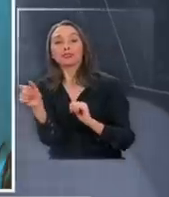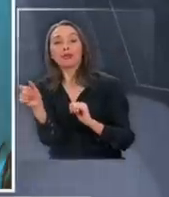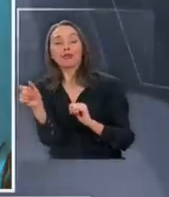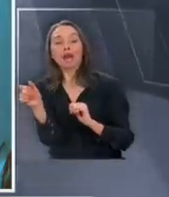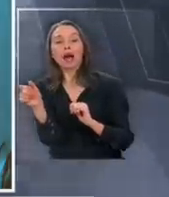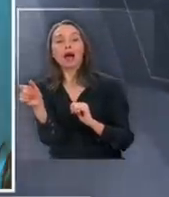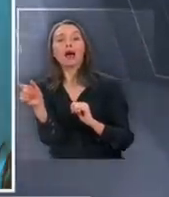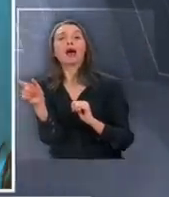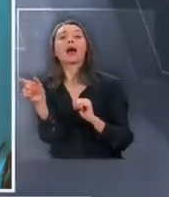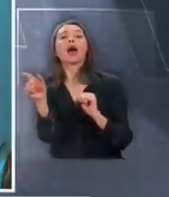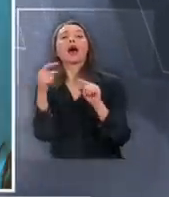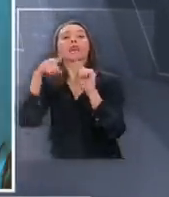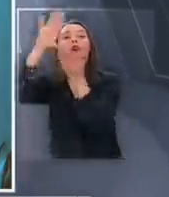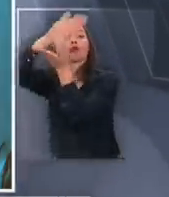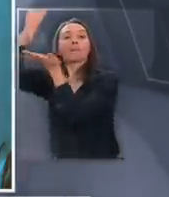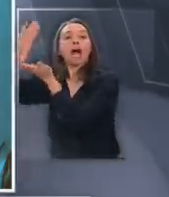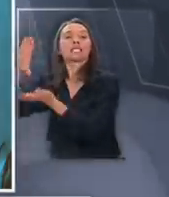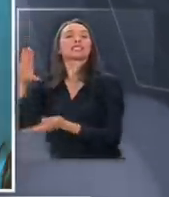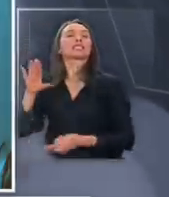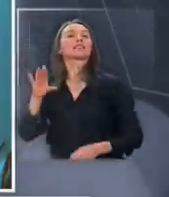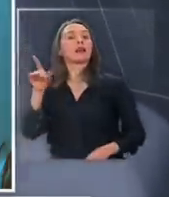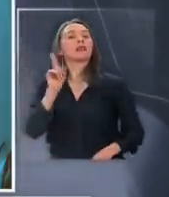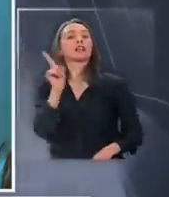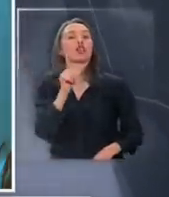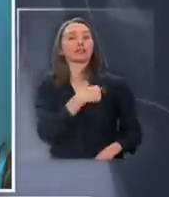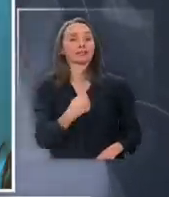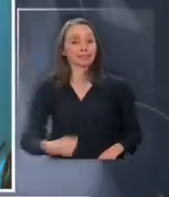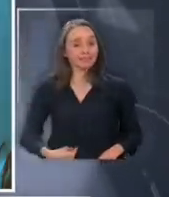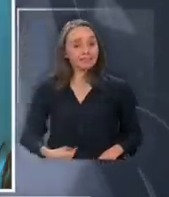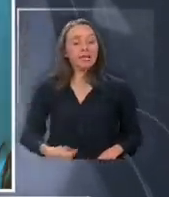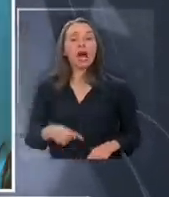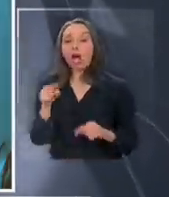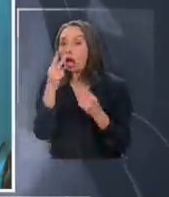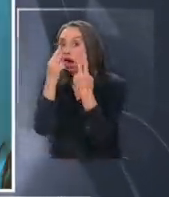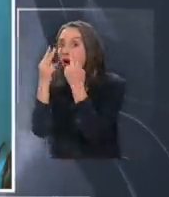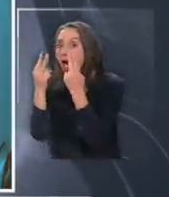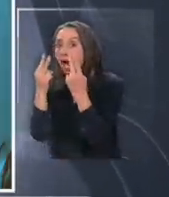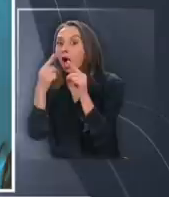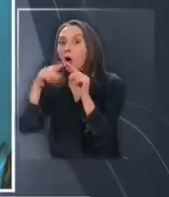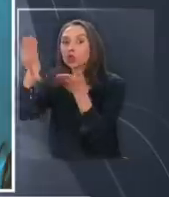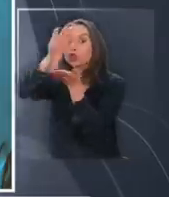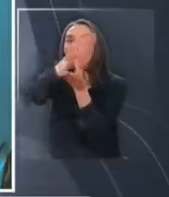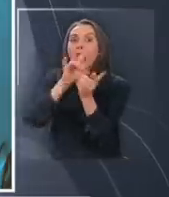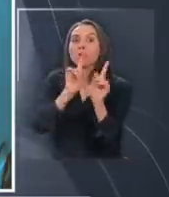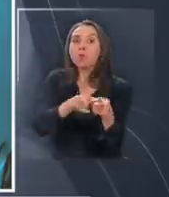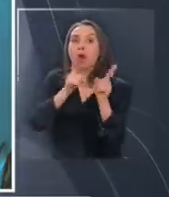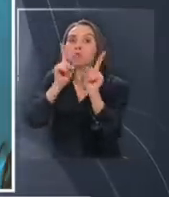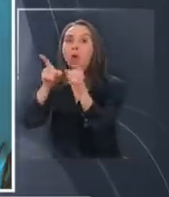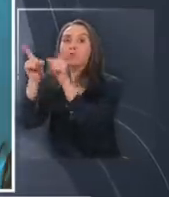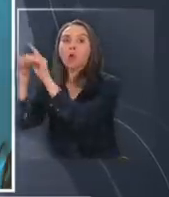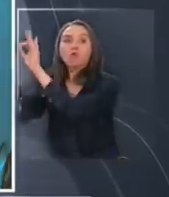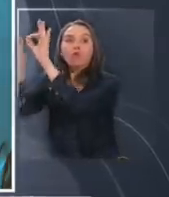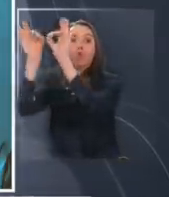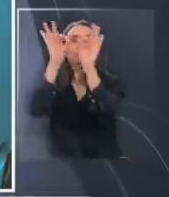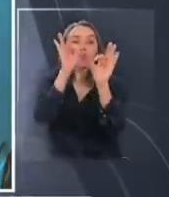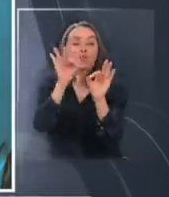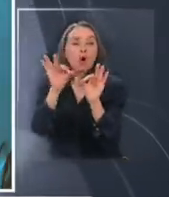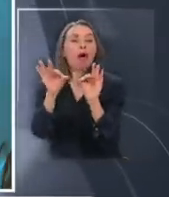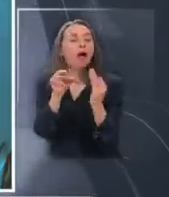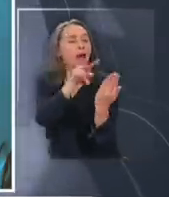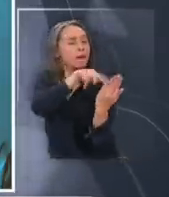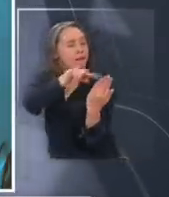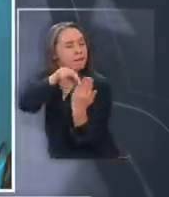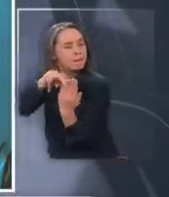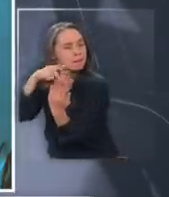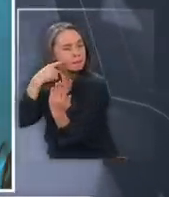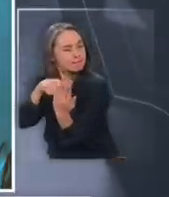ocurrían fuera de China. Ese patrón se ha repetido en varios países, llevando a la